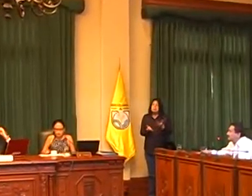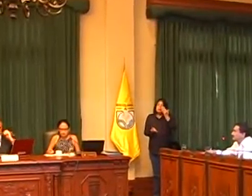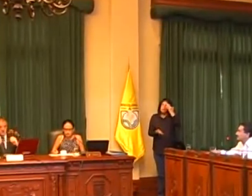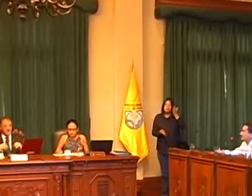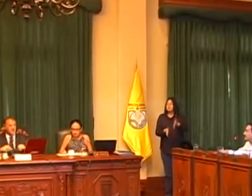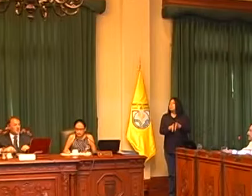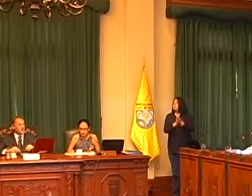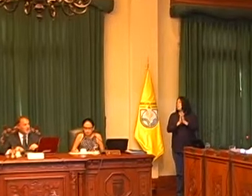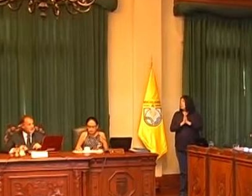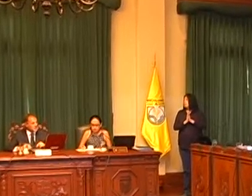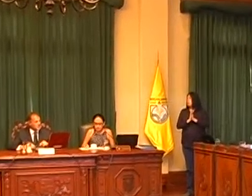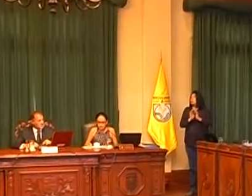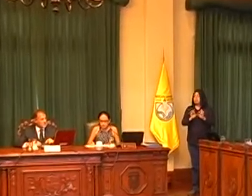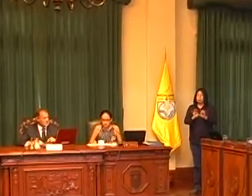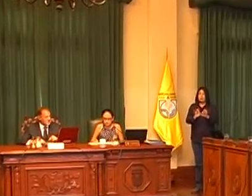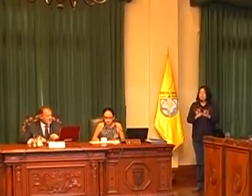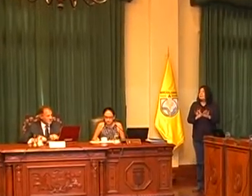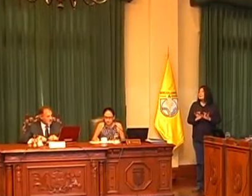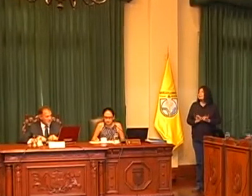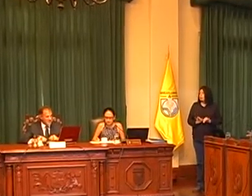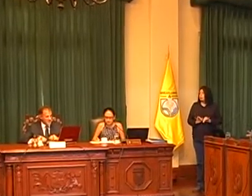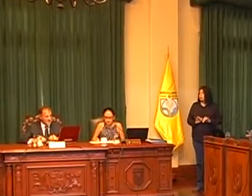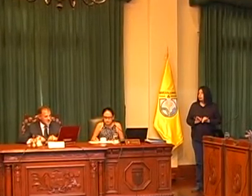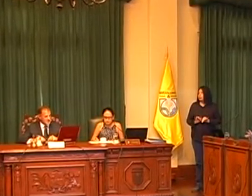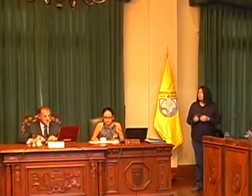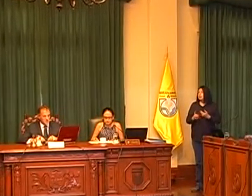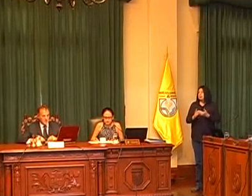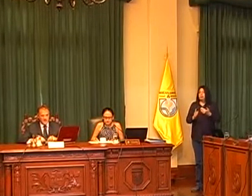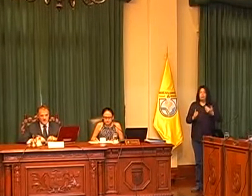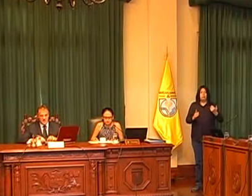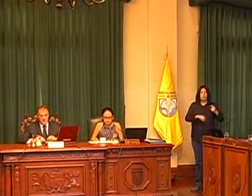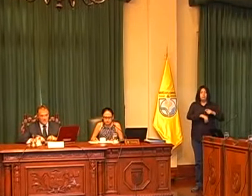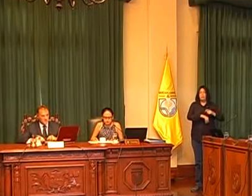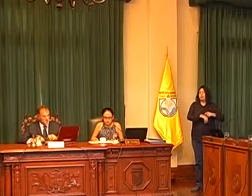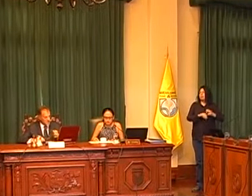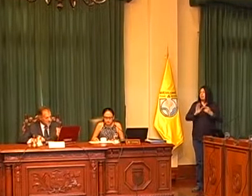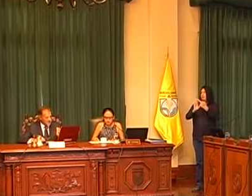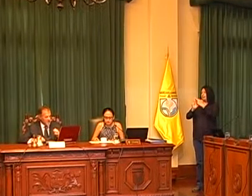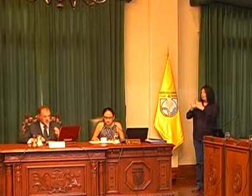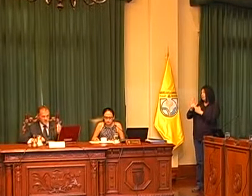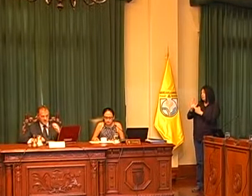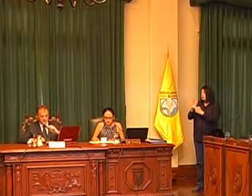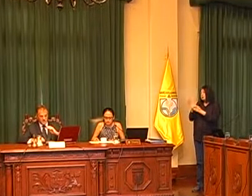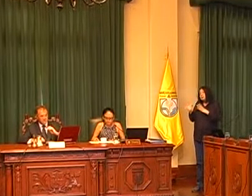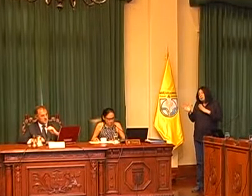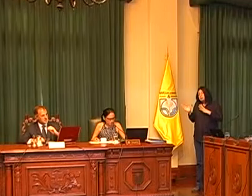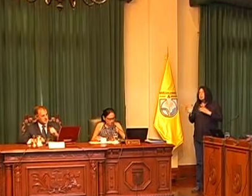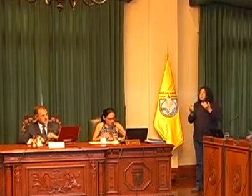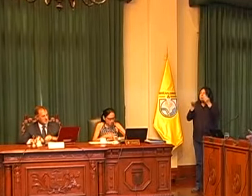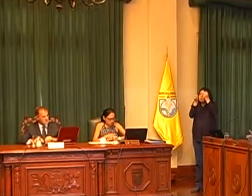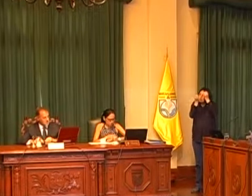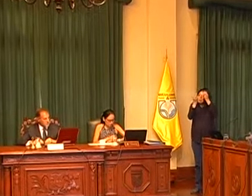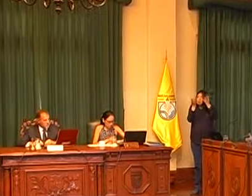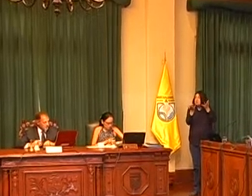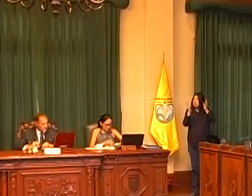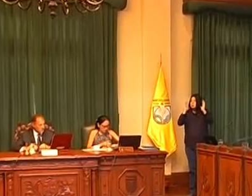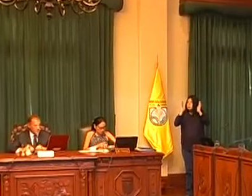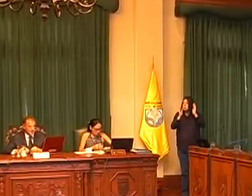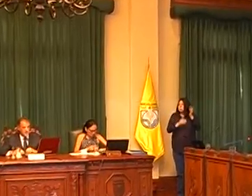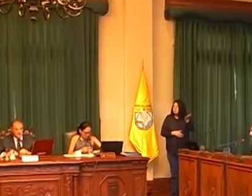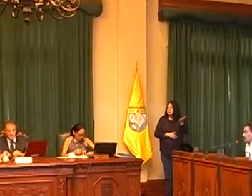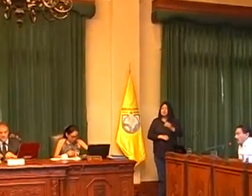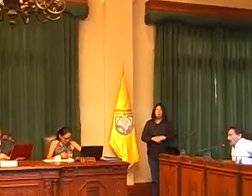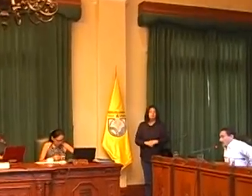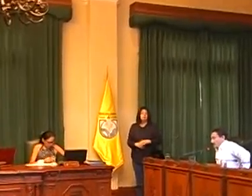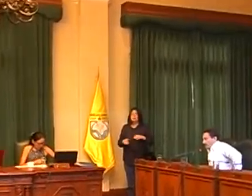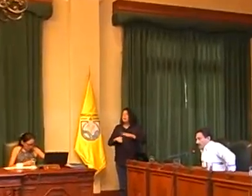son hechos por escrito y con alguna anticipación según el reglamento, pero de todas maneras lo escuchamos con el ánimo que después lo